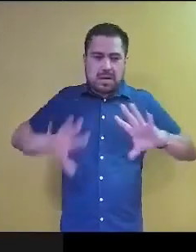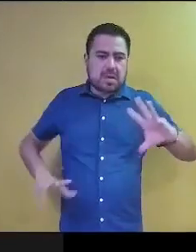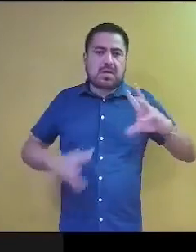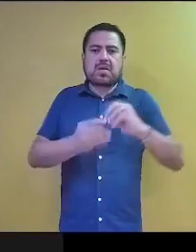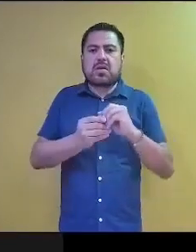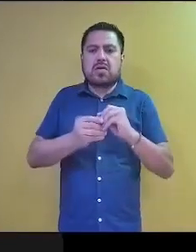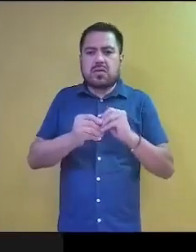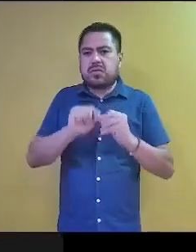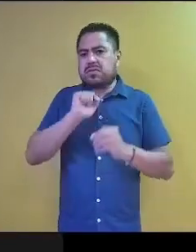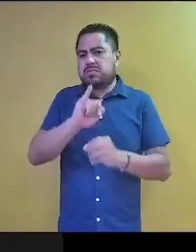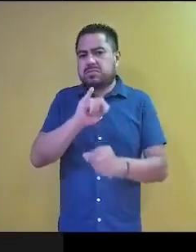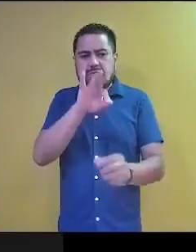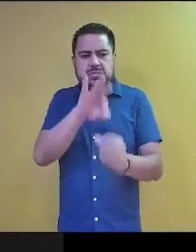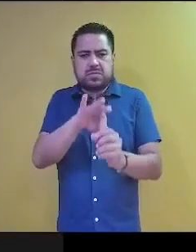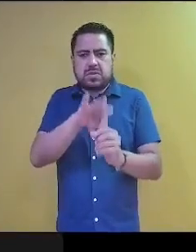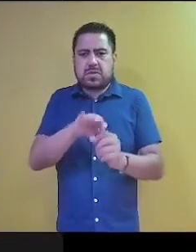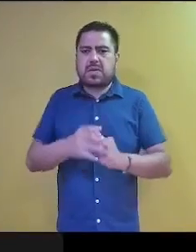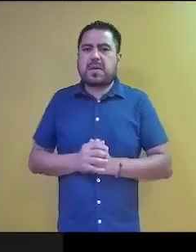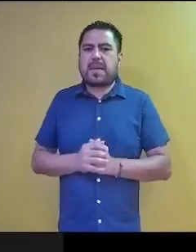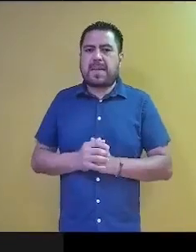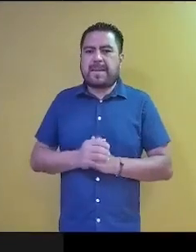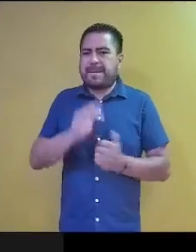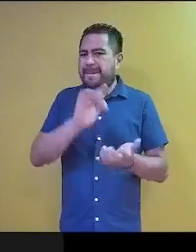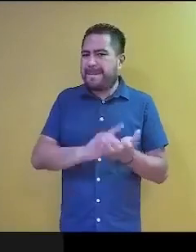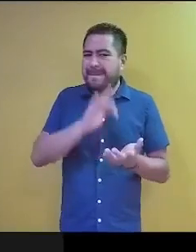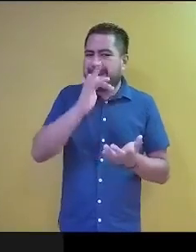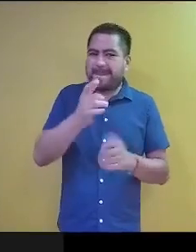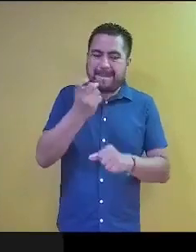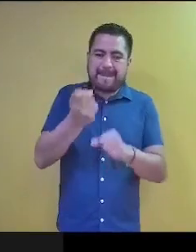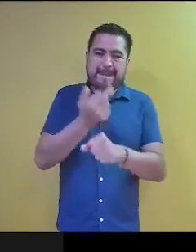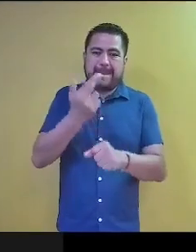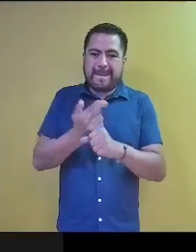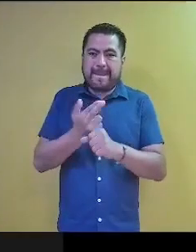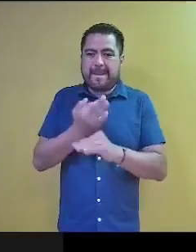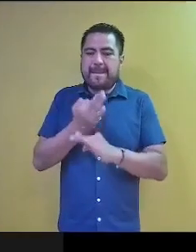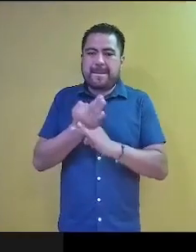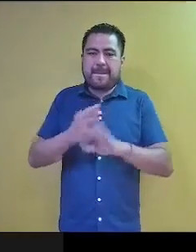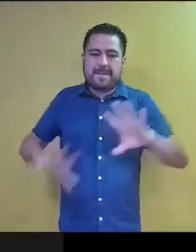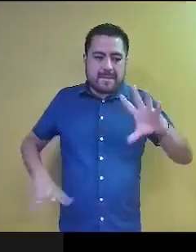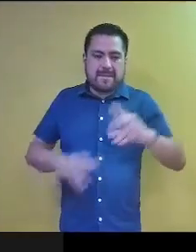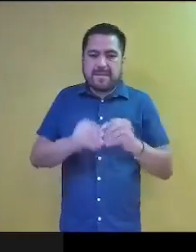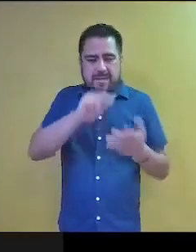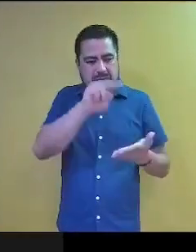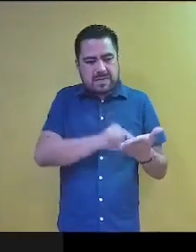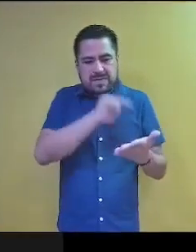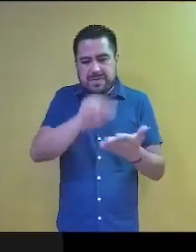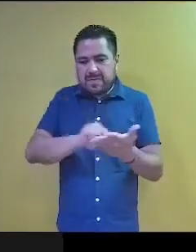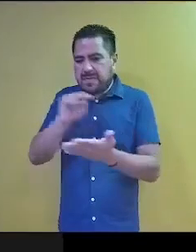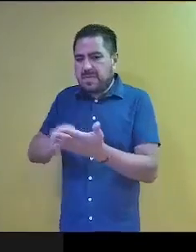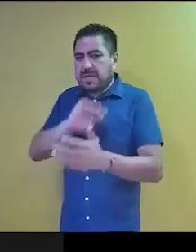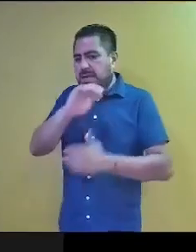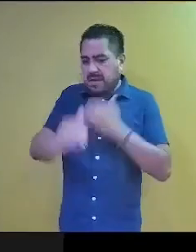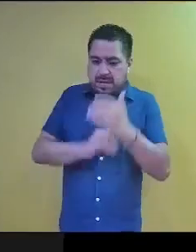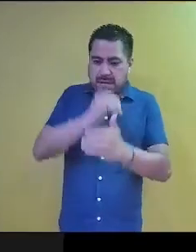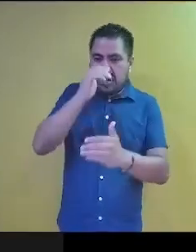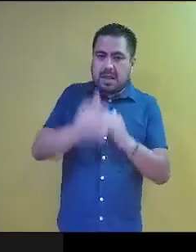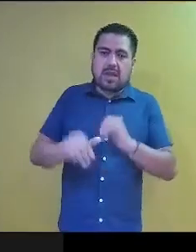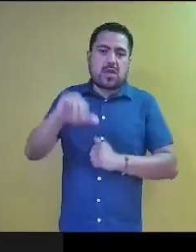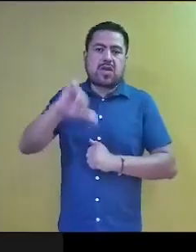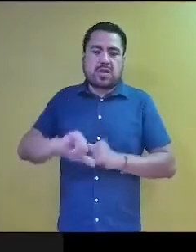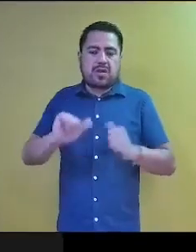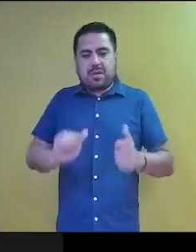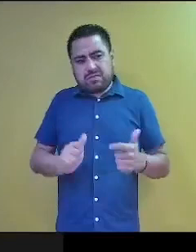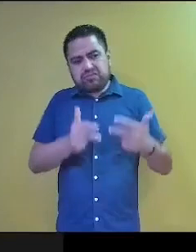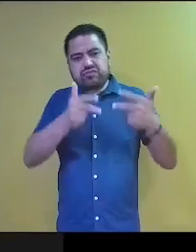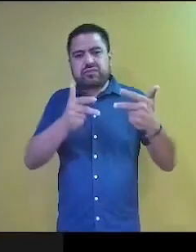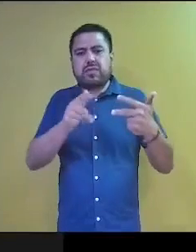por unanimidad de votos. Gracias, secretario. Sírvase recabar las firmas a la conclusión de la presente sesión